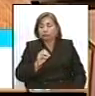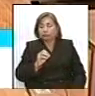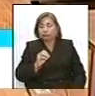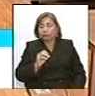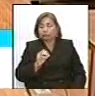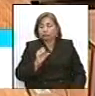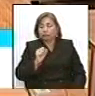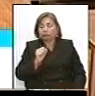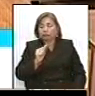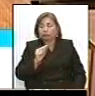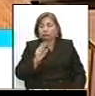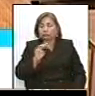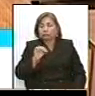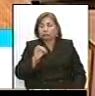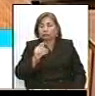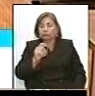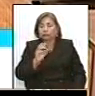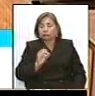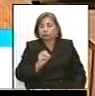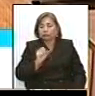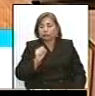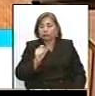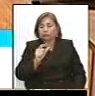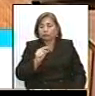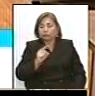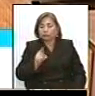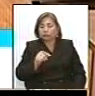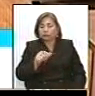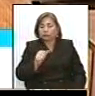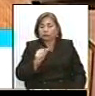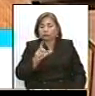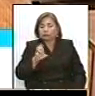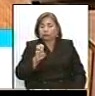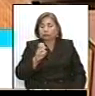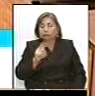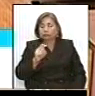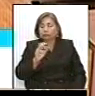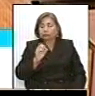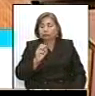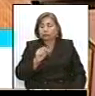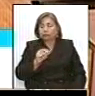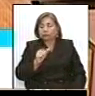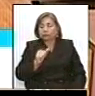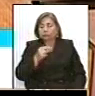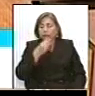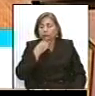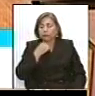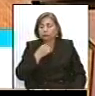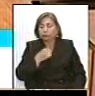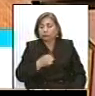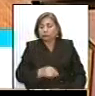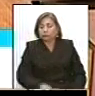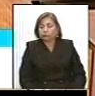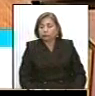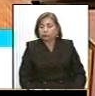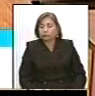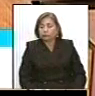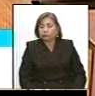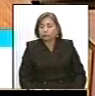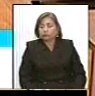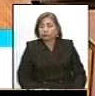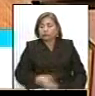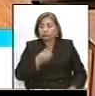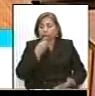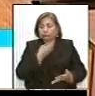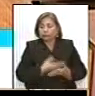congresista Sarmiento, congresista Salazar, congresista Letona, congresista Mulder. No está bien, pues, presidenta, está